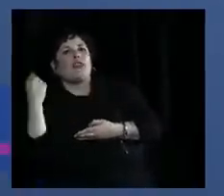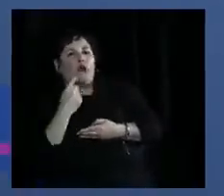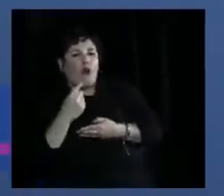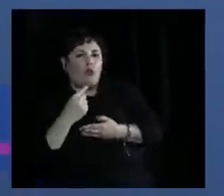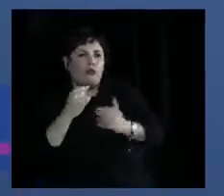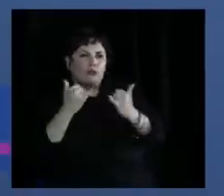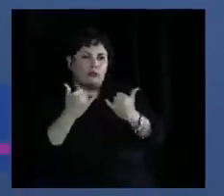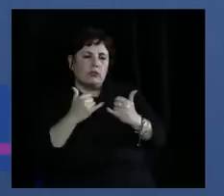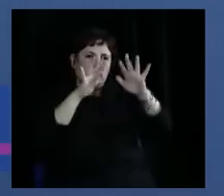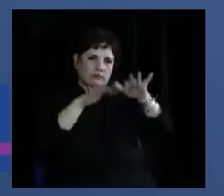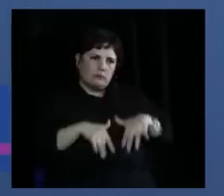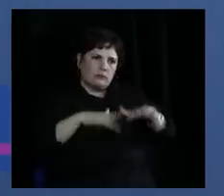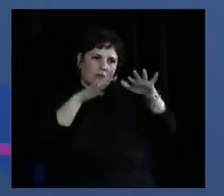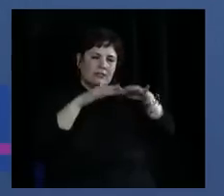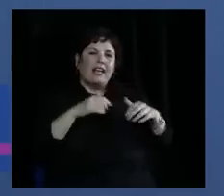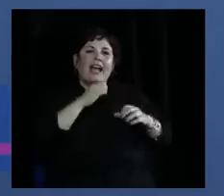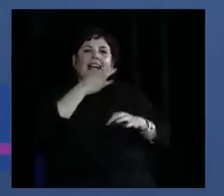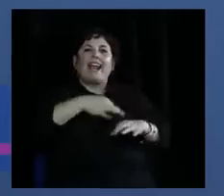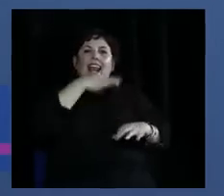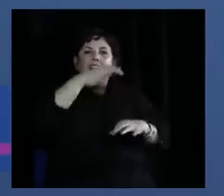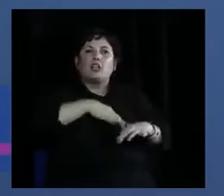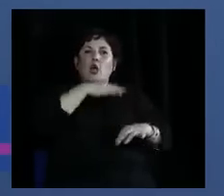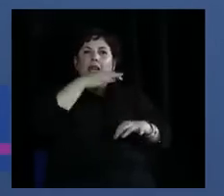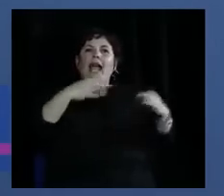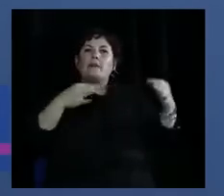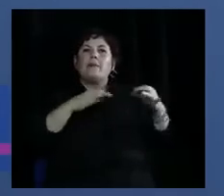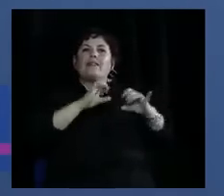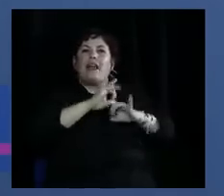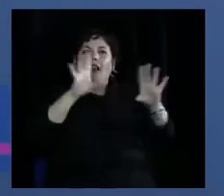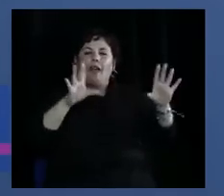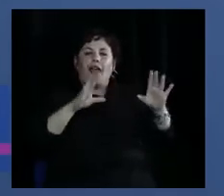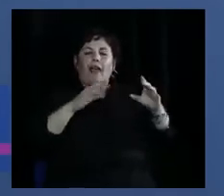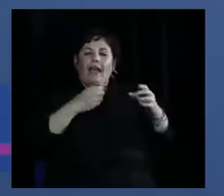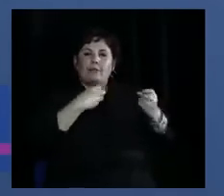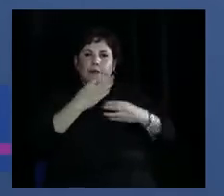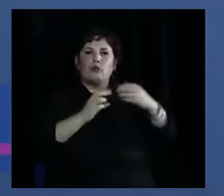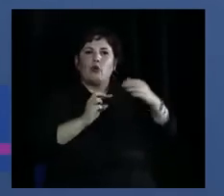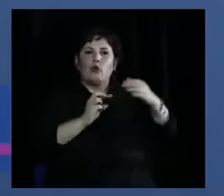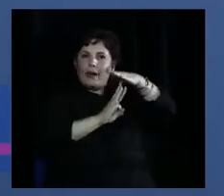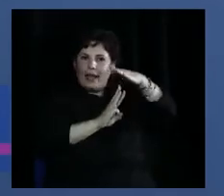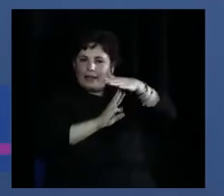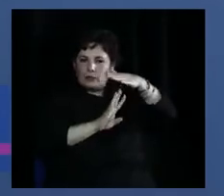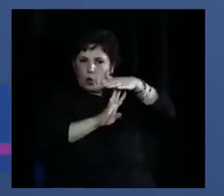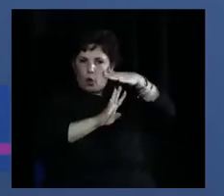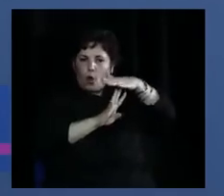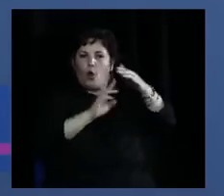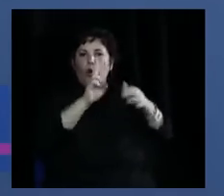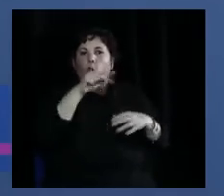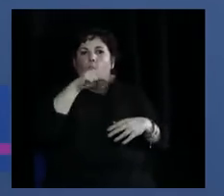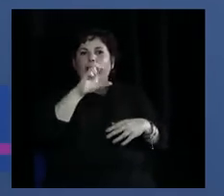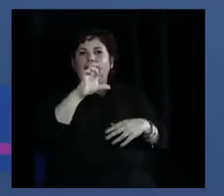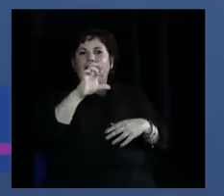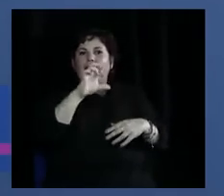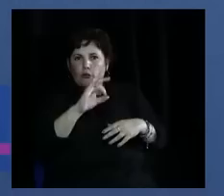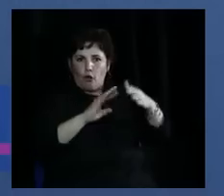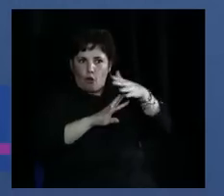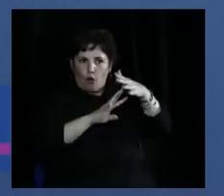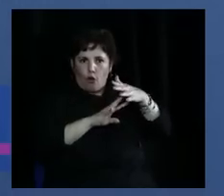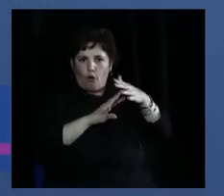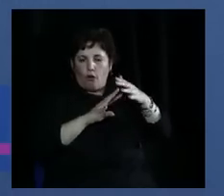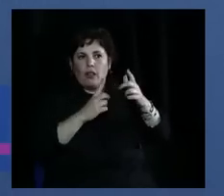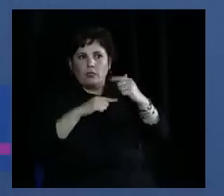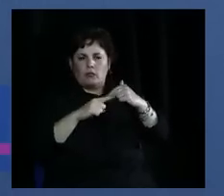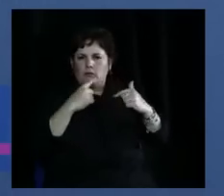en informes de la Relatoría Especial para la Libertad de Expresión, de UNESCO, de la Relatoría Especial de Naciones Unidas también, como un elemento